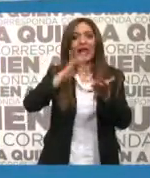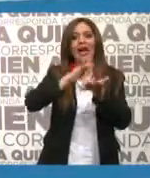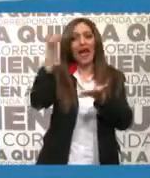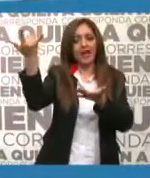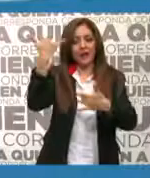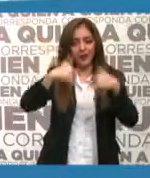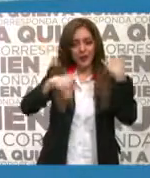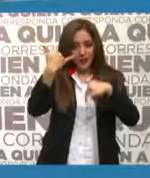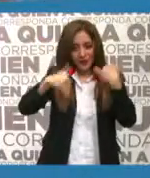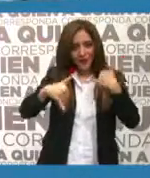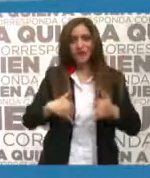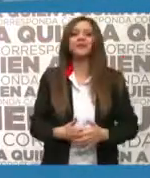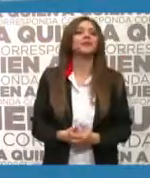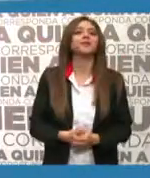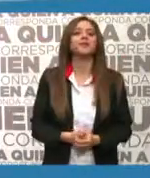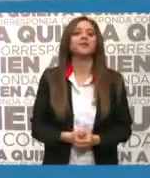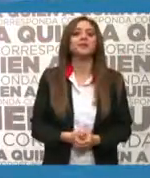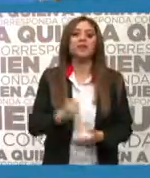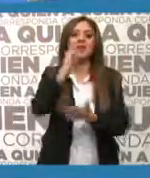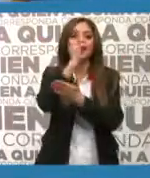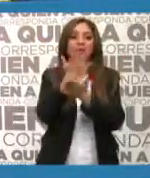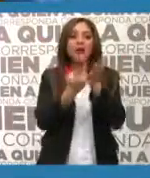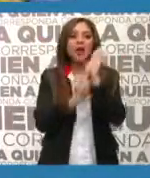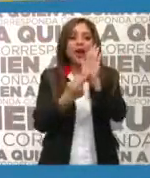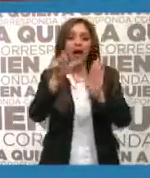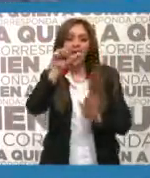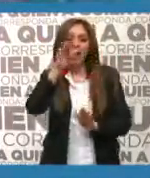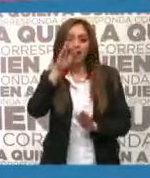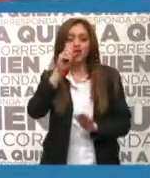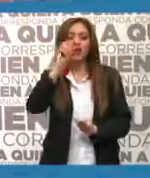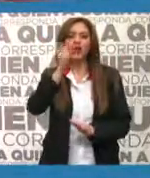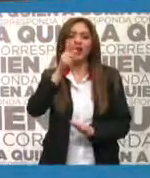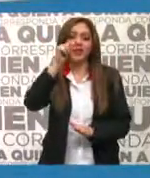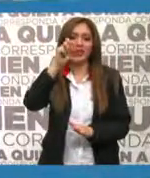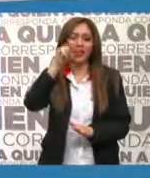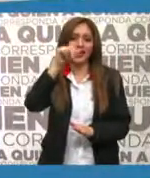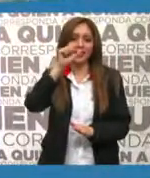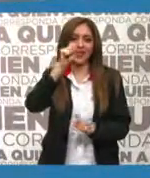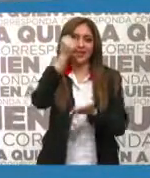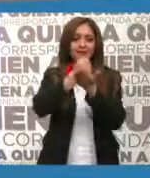Con imágenes de Alfonso Armenta, Teresa López, a quien corresponde.